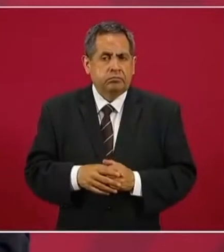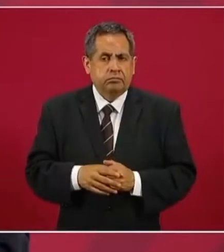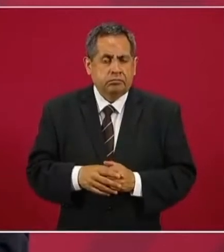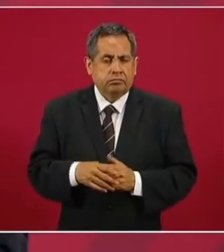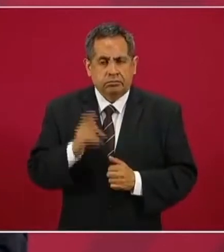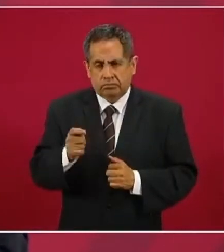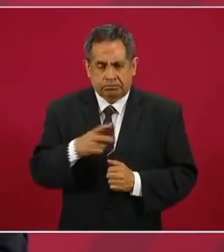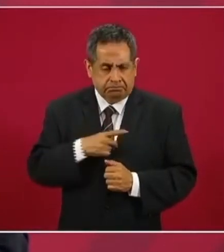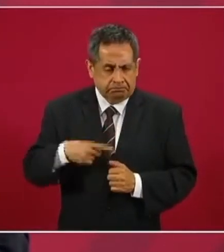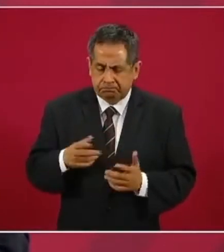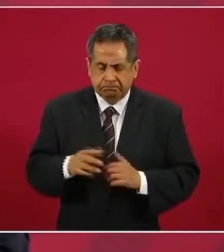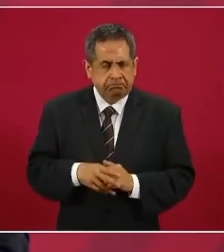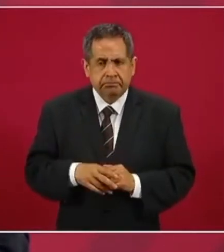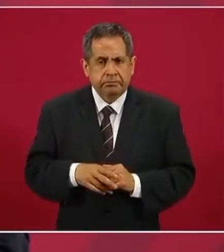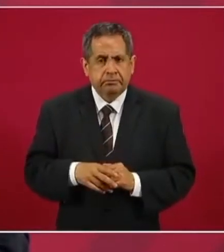de